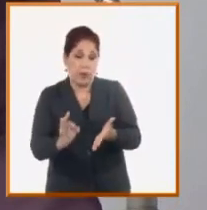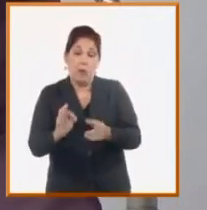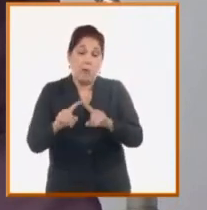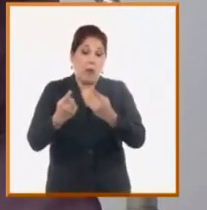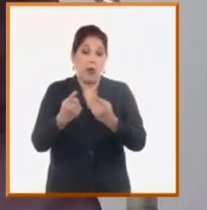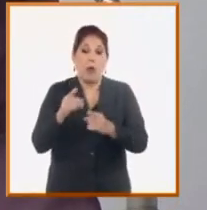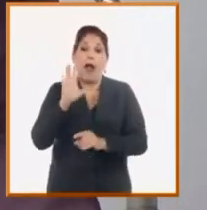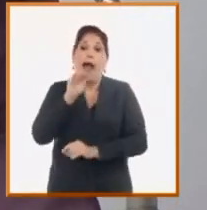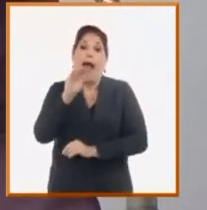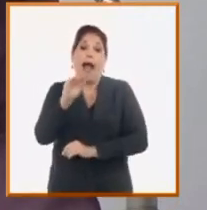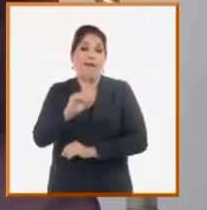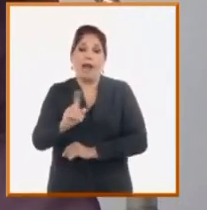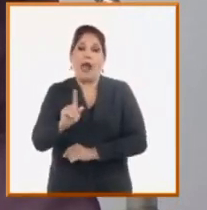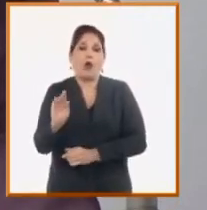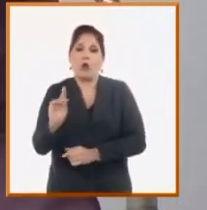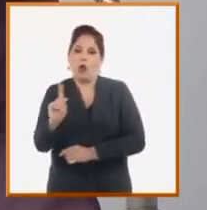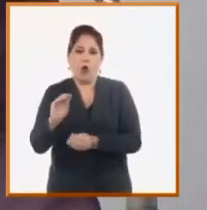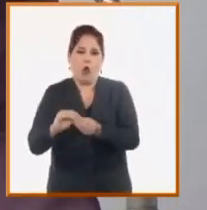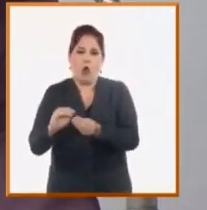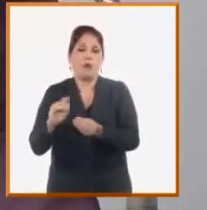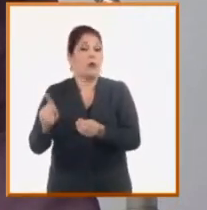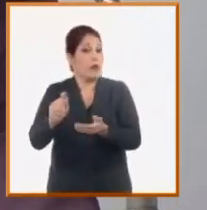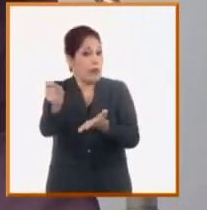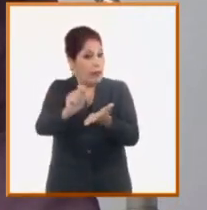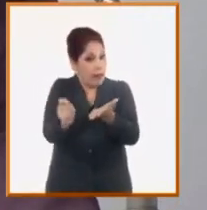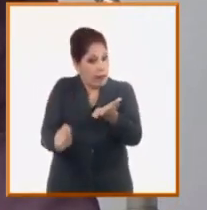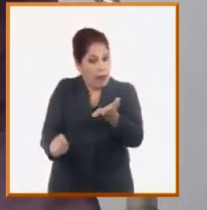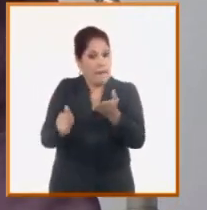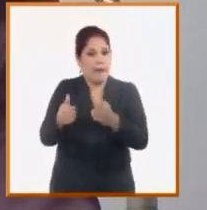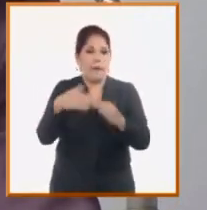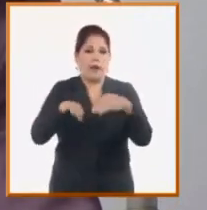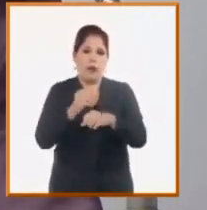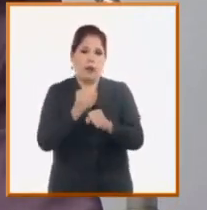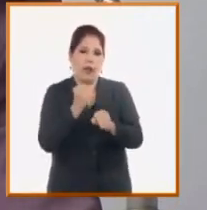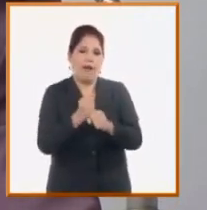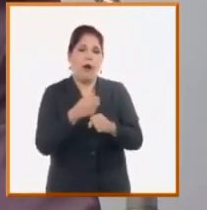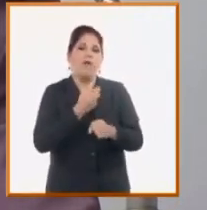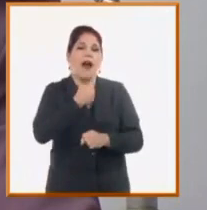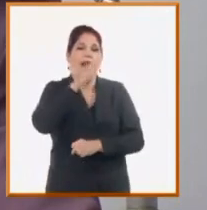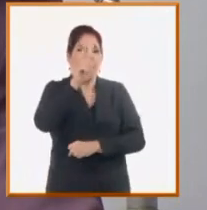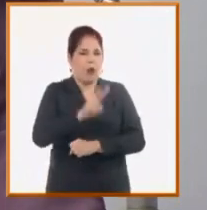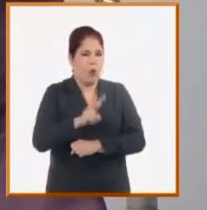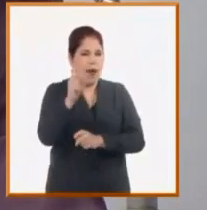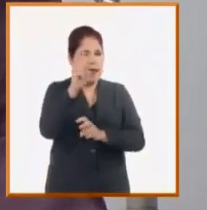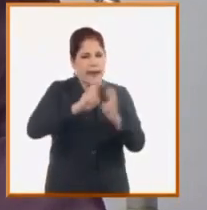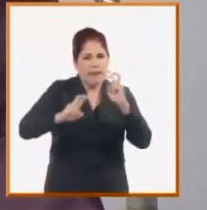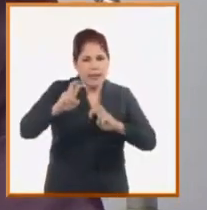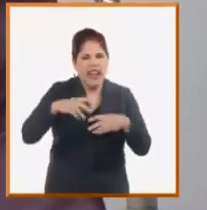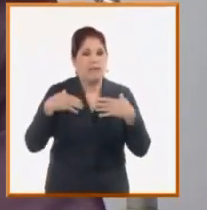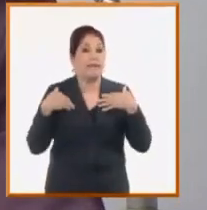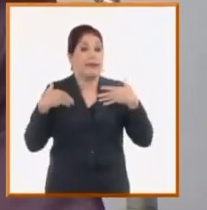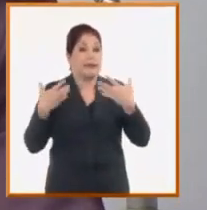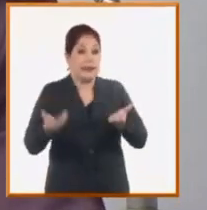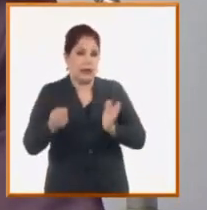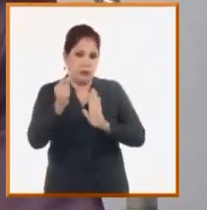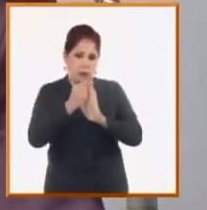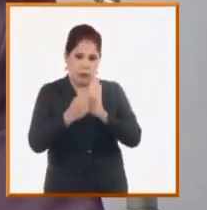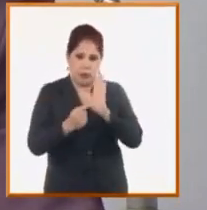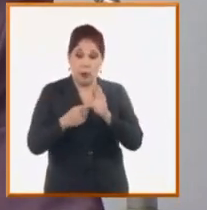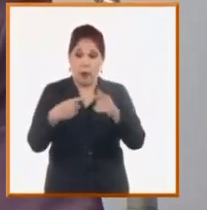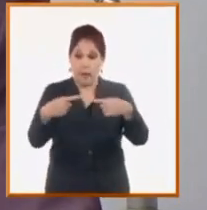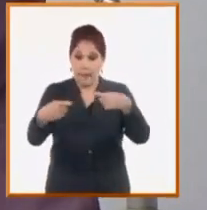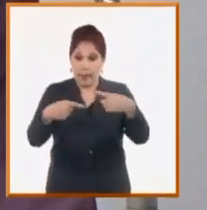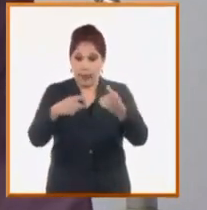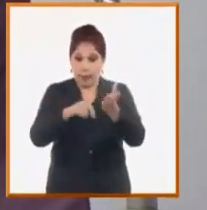las personas que van a ser contratadas por la forma de gestión estatal. Incluso en el pleno del Comité Central se evaluaba